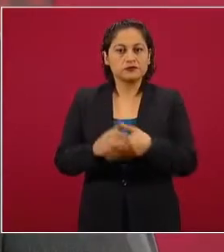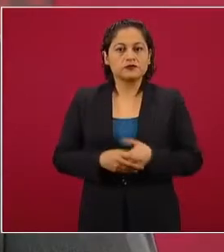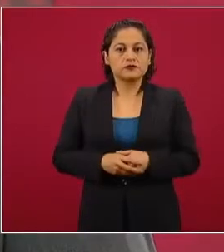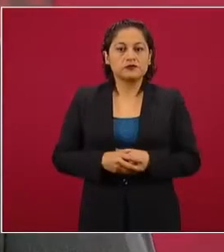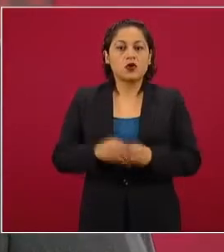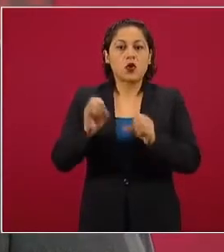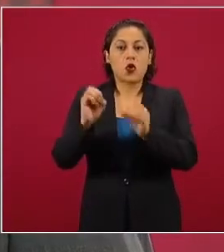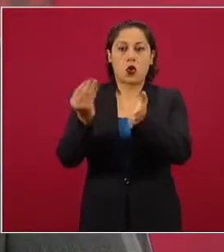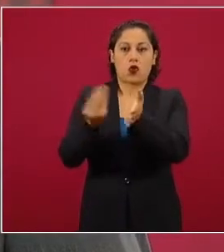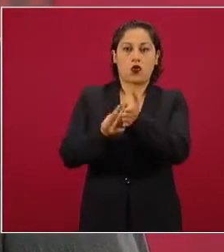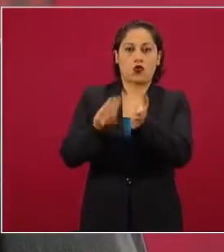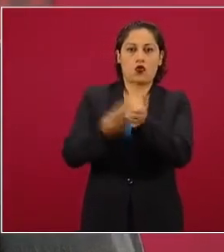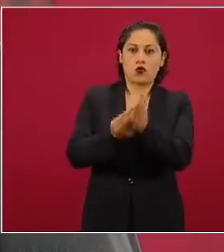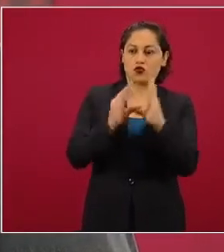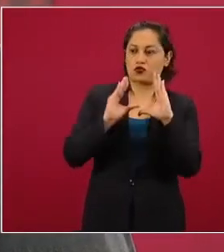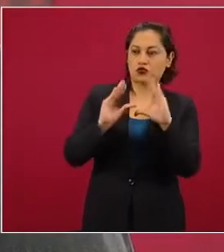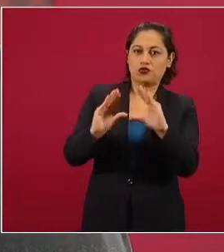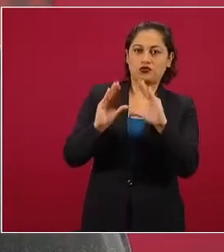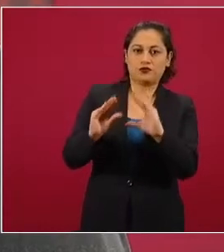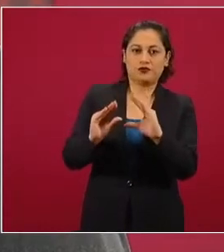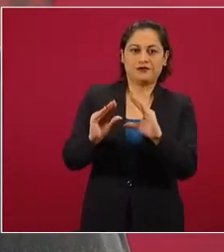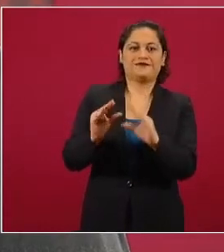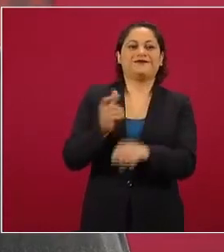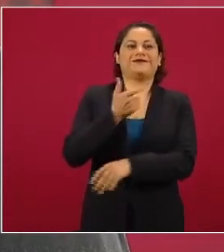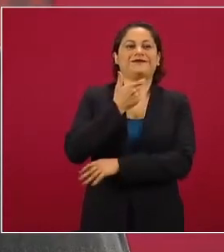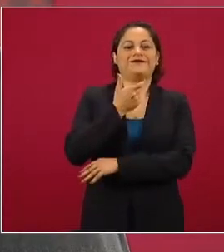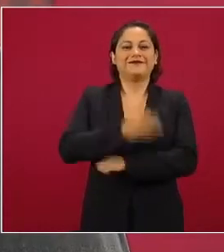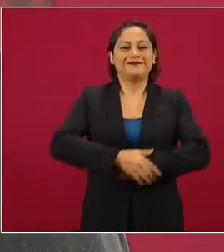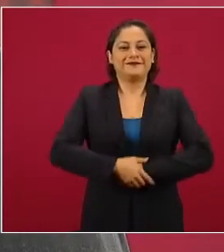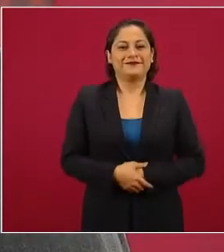cursos de capacitación.